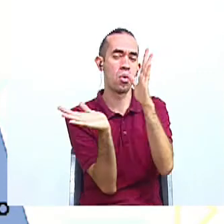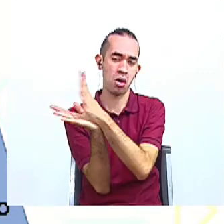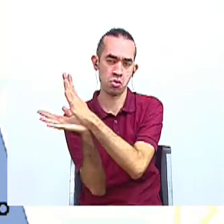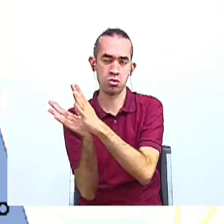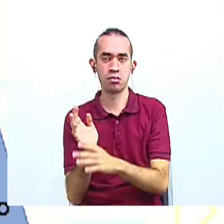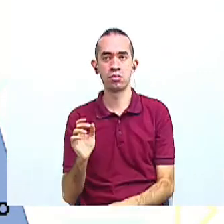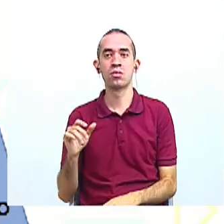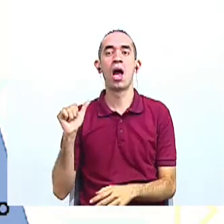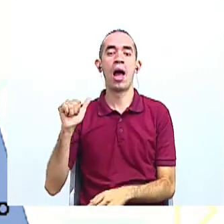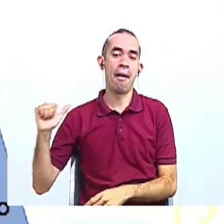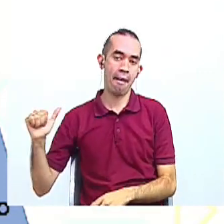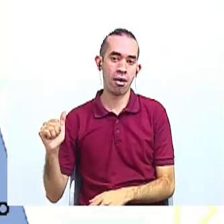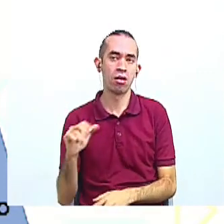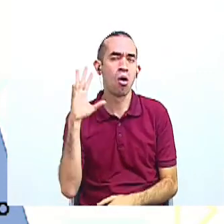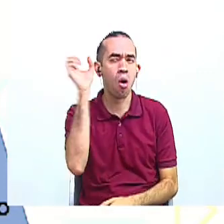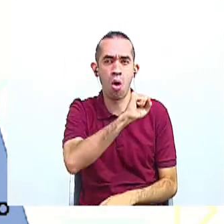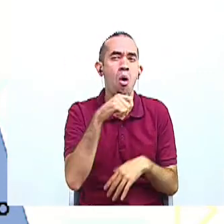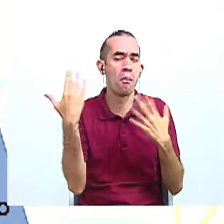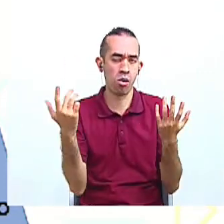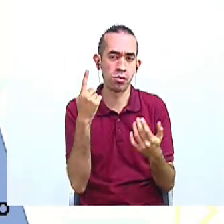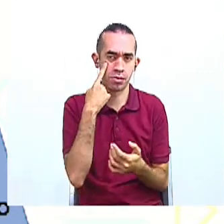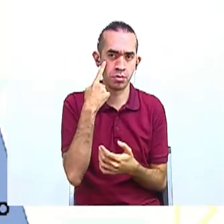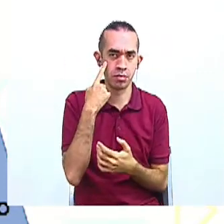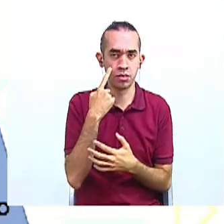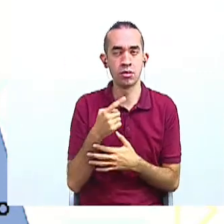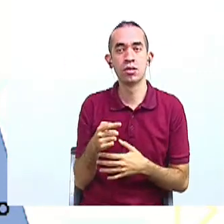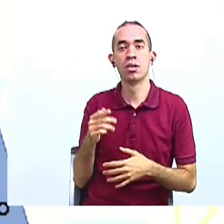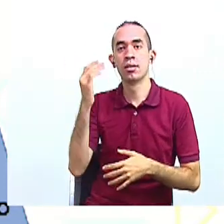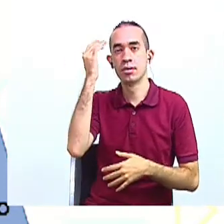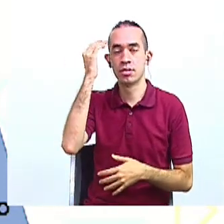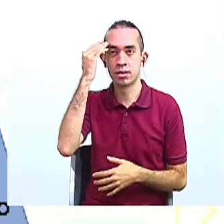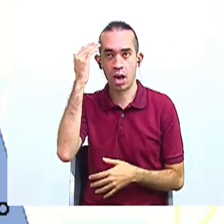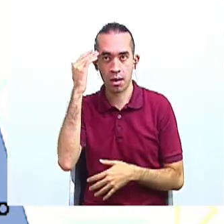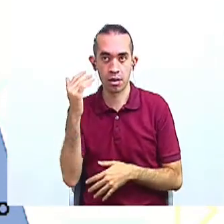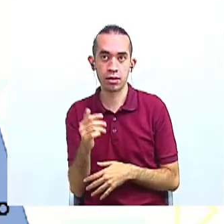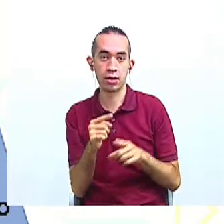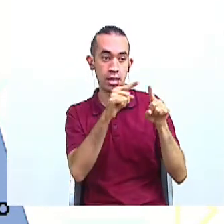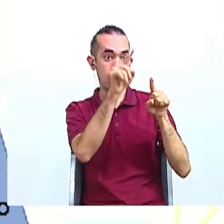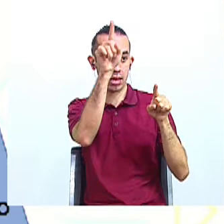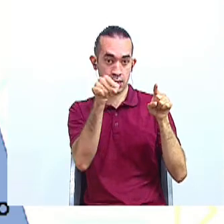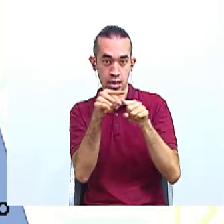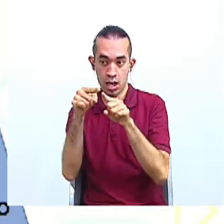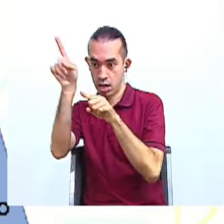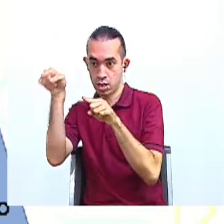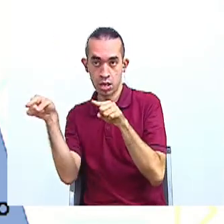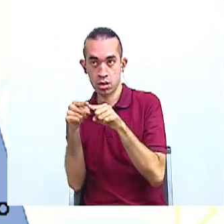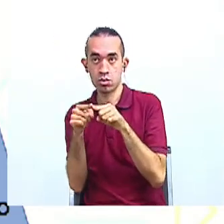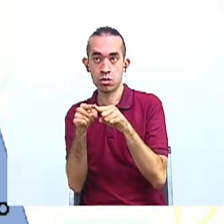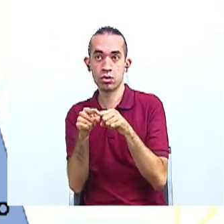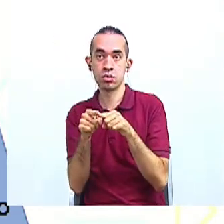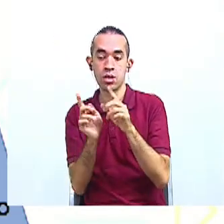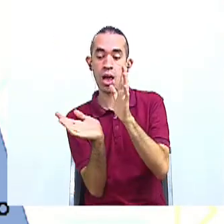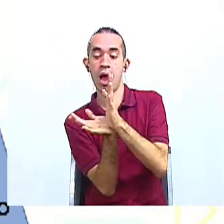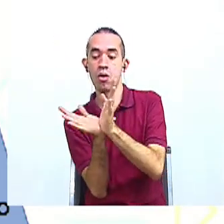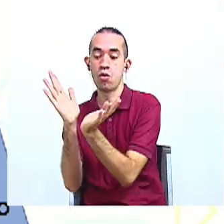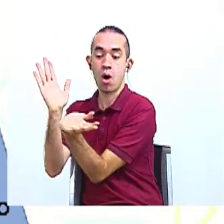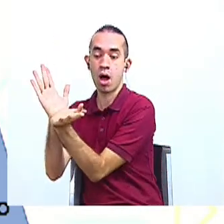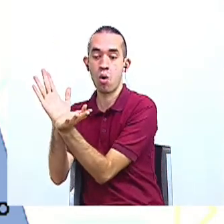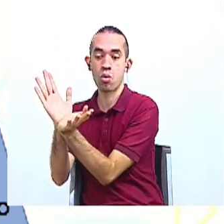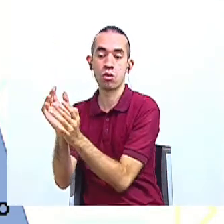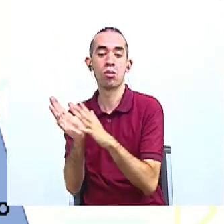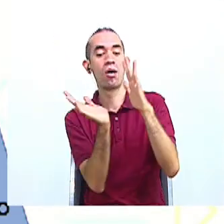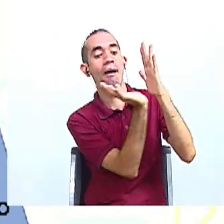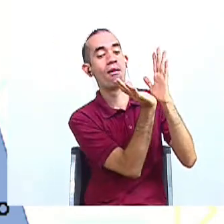¿Cómo vamos a distinguir este criterio? Desde un inicio, los triángulos tienen dos ángulos de igual medida.